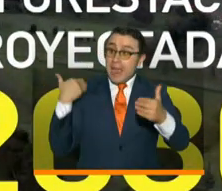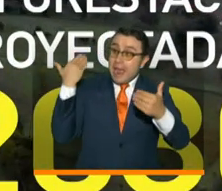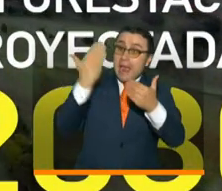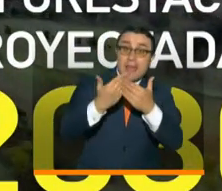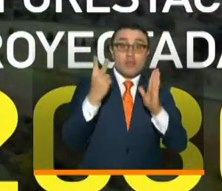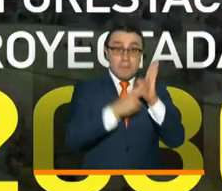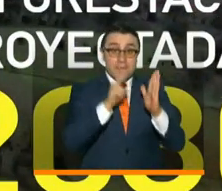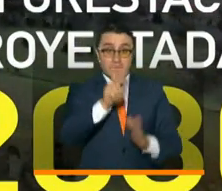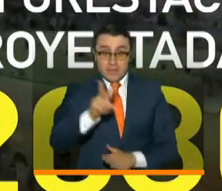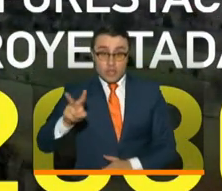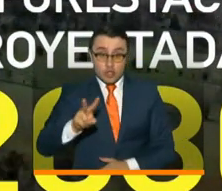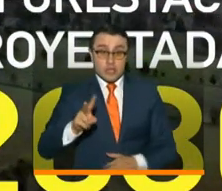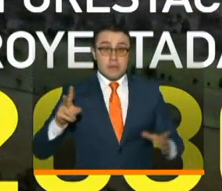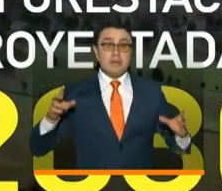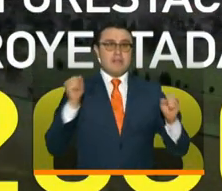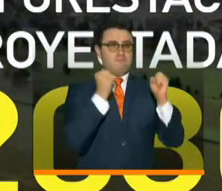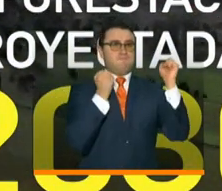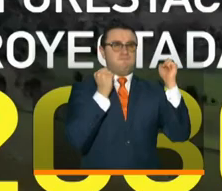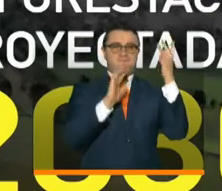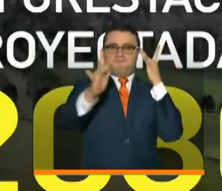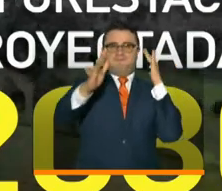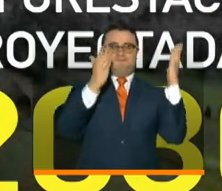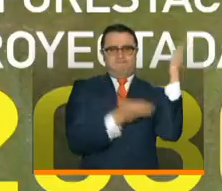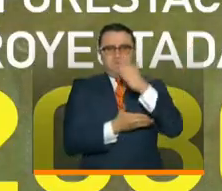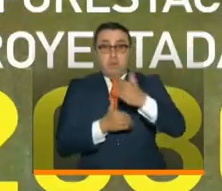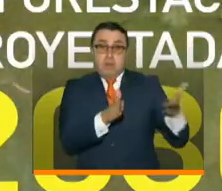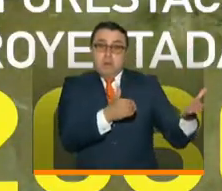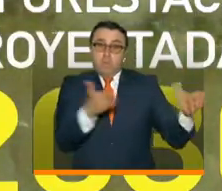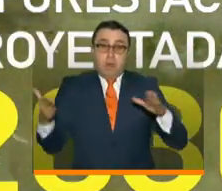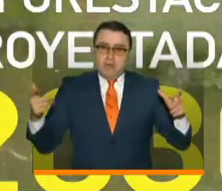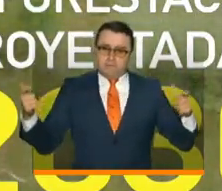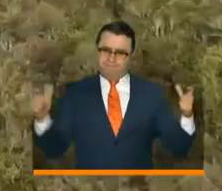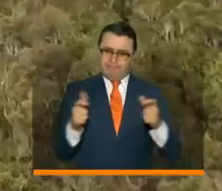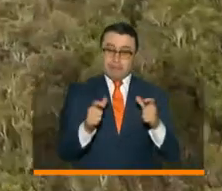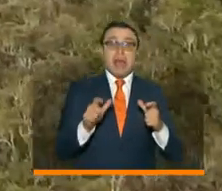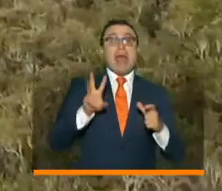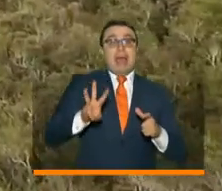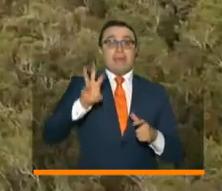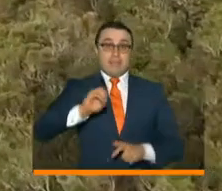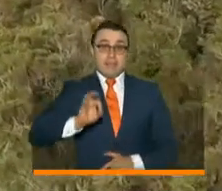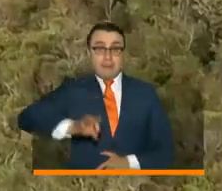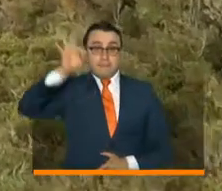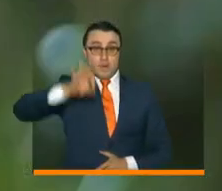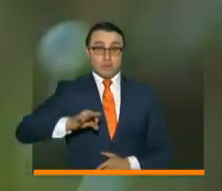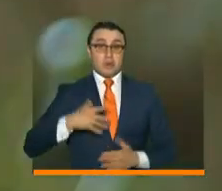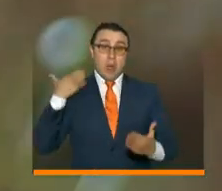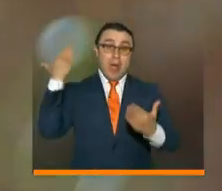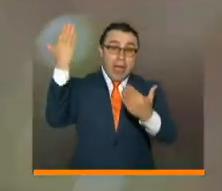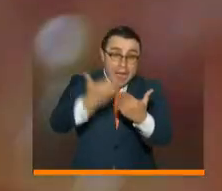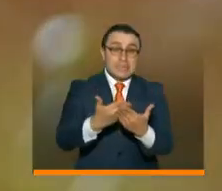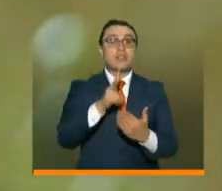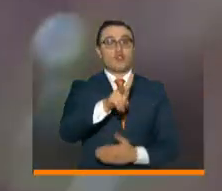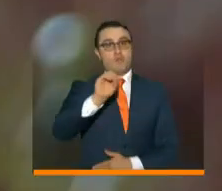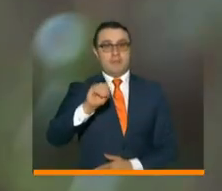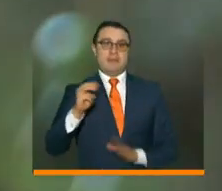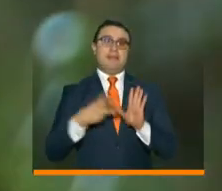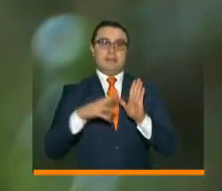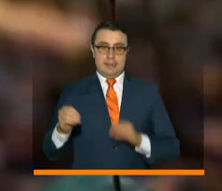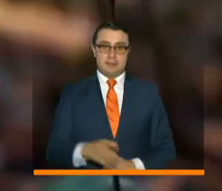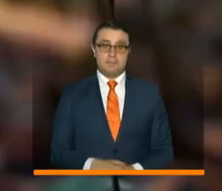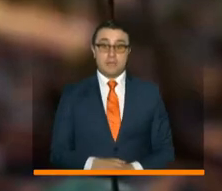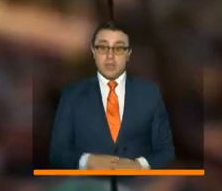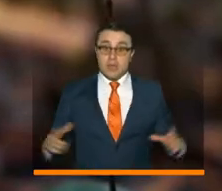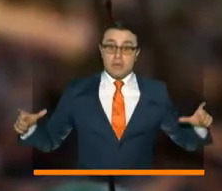el 30% de la deforestación nacional proyectada a 2030, reducir la deforestación a 100.000